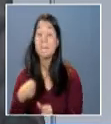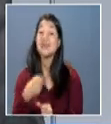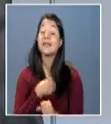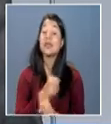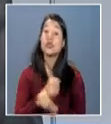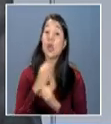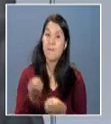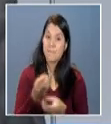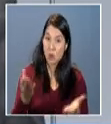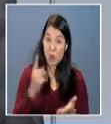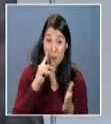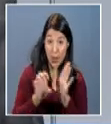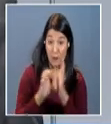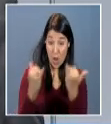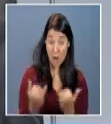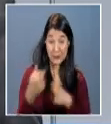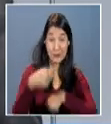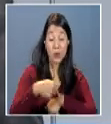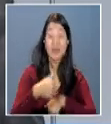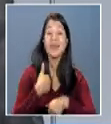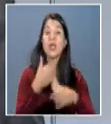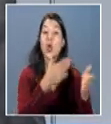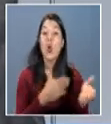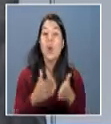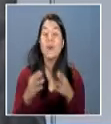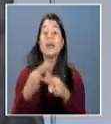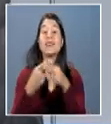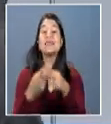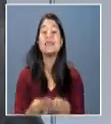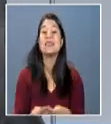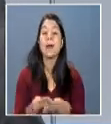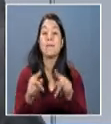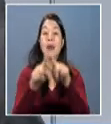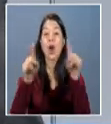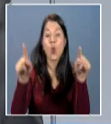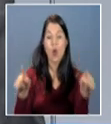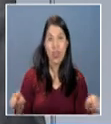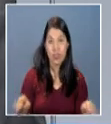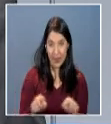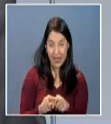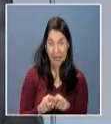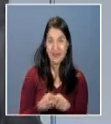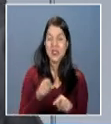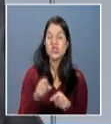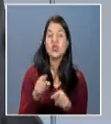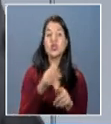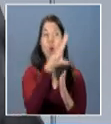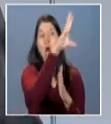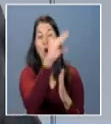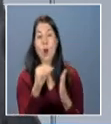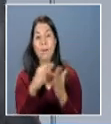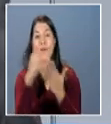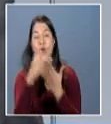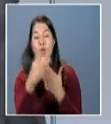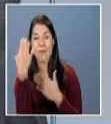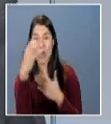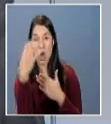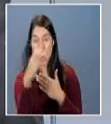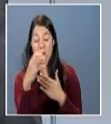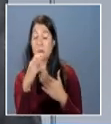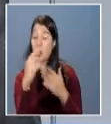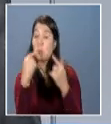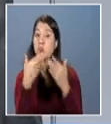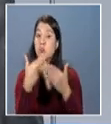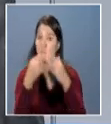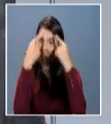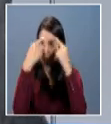Seguridad Pública, por ejemplo, en este momento tiene un plan que se llama Plan Cuadrante, que es un plan que es una réplica de un programa colombiano que les ha dado muy buenos resultados. La de seguridad